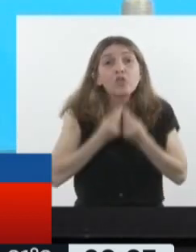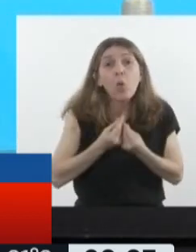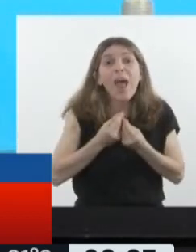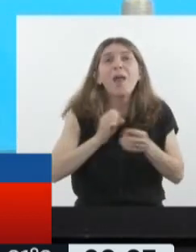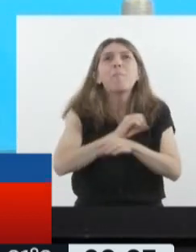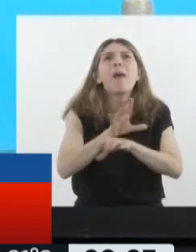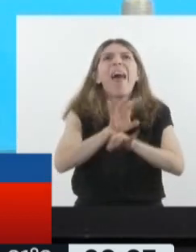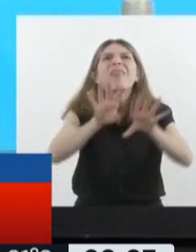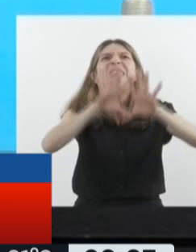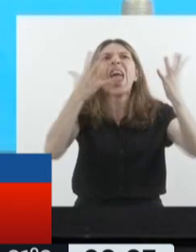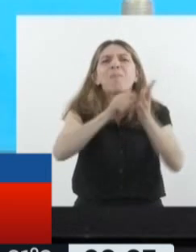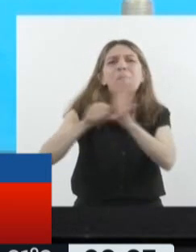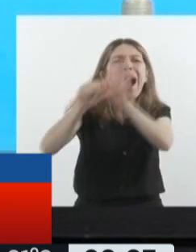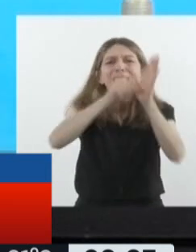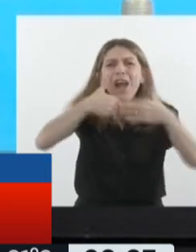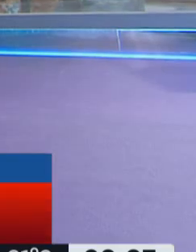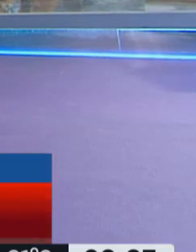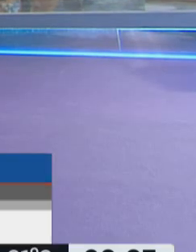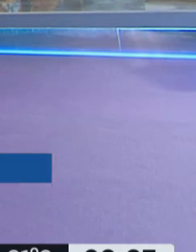no le pasa a la Argentina, le pasa al mundo entero.